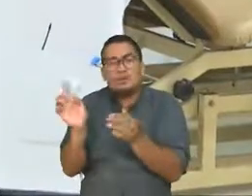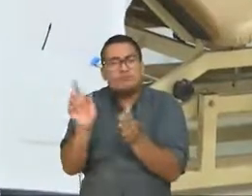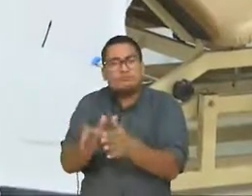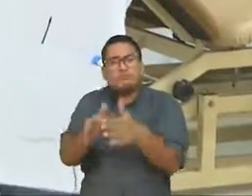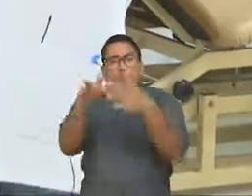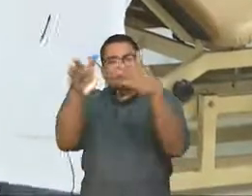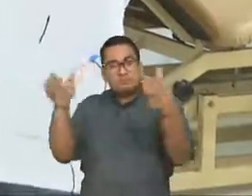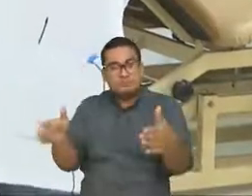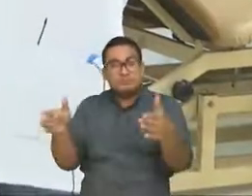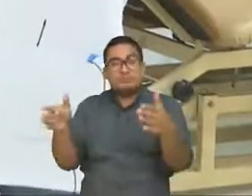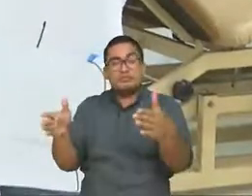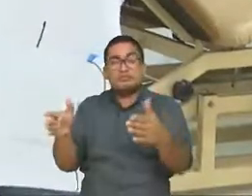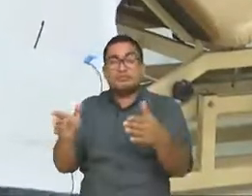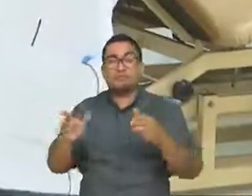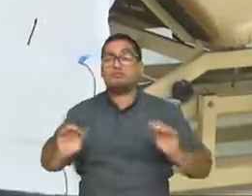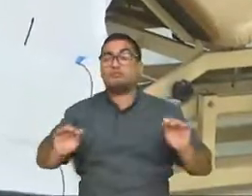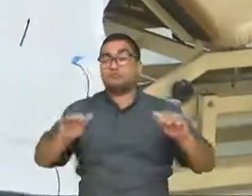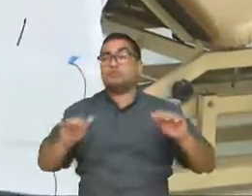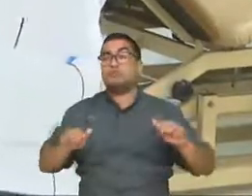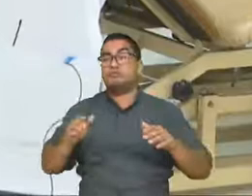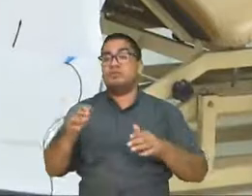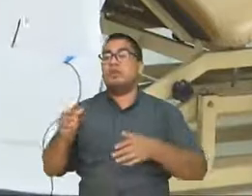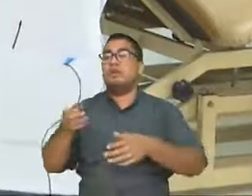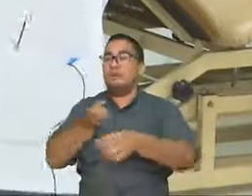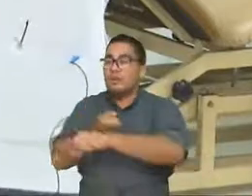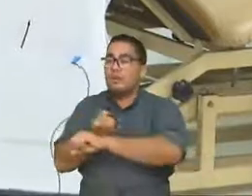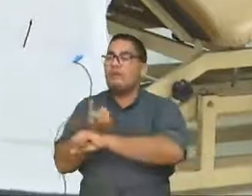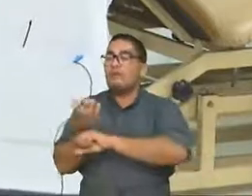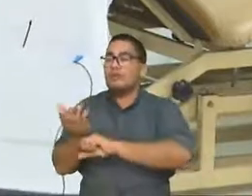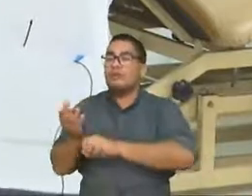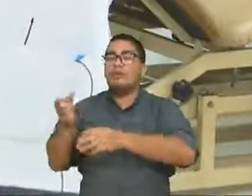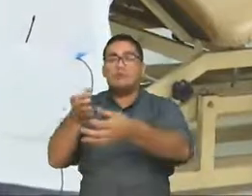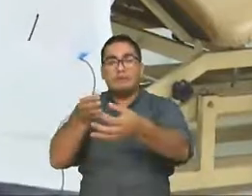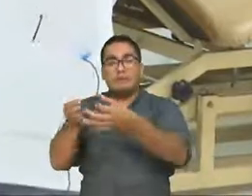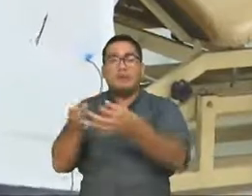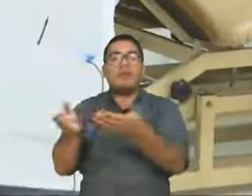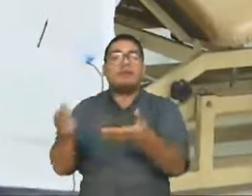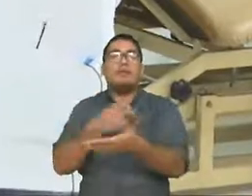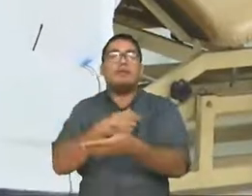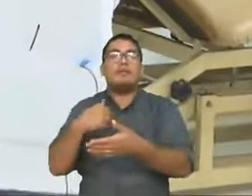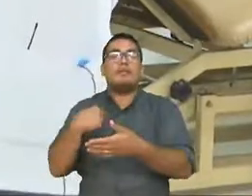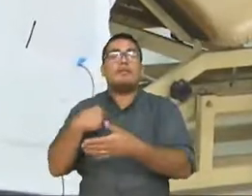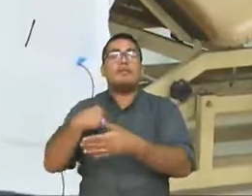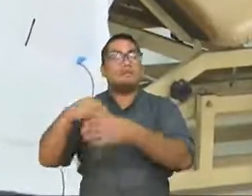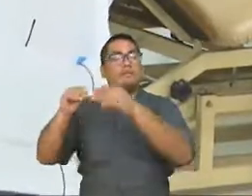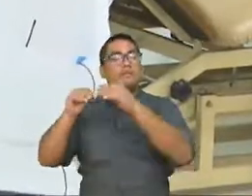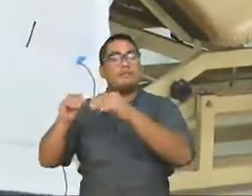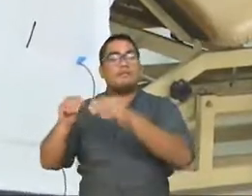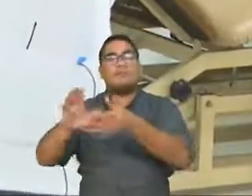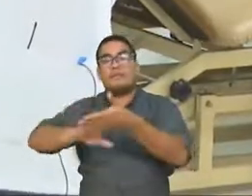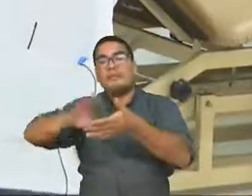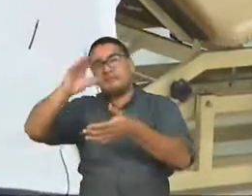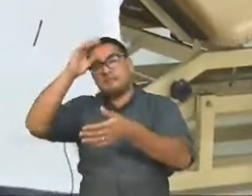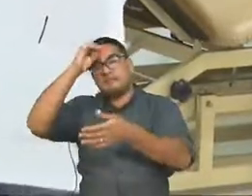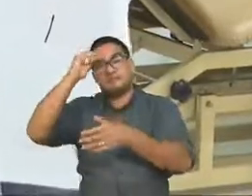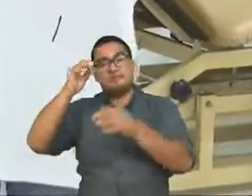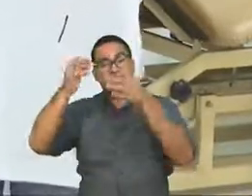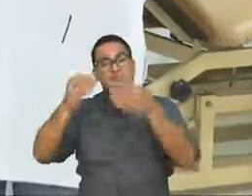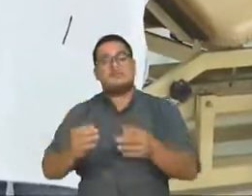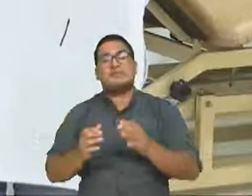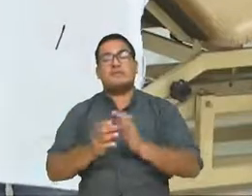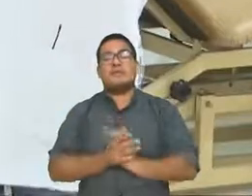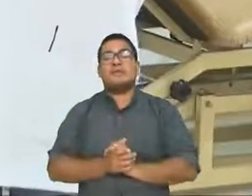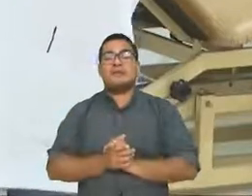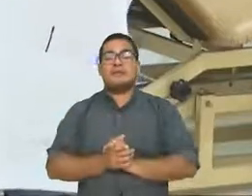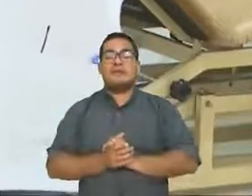paciente vaya, y si no la tiene, se le da indicaciones, personal del hospital le da indicaciones para que lo haga. Eso se